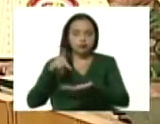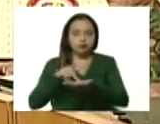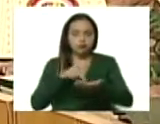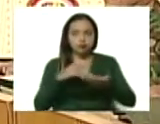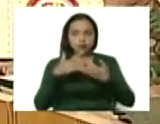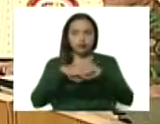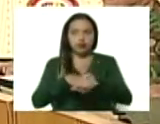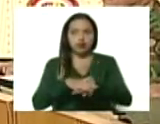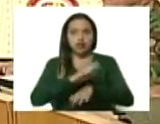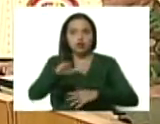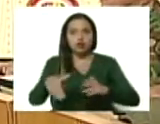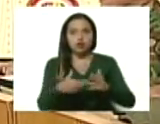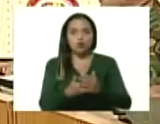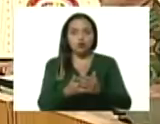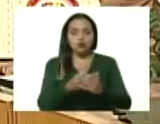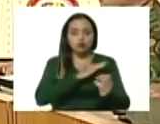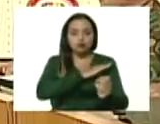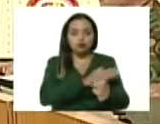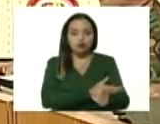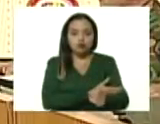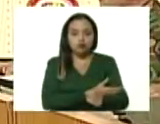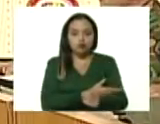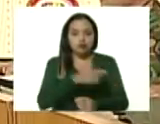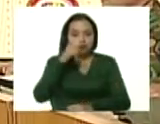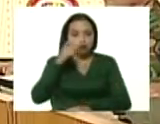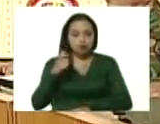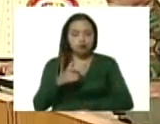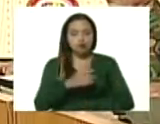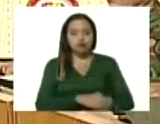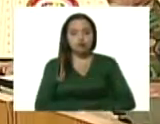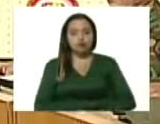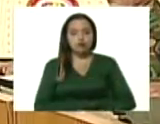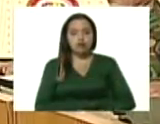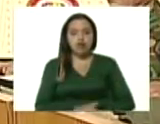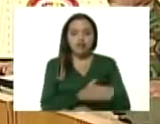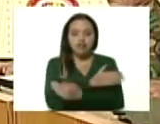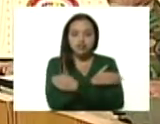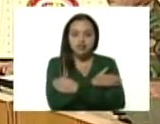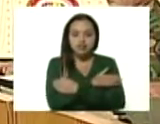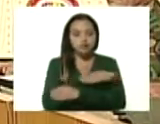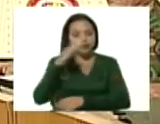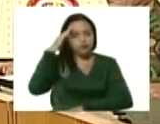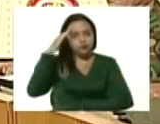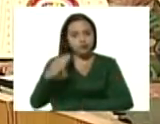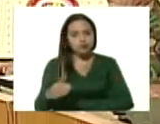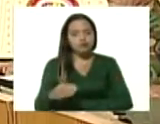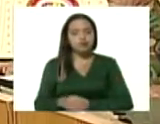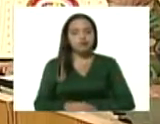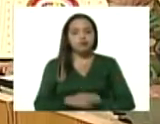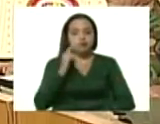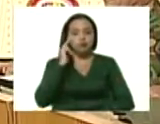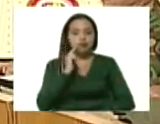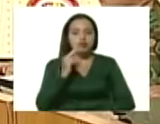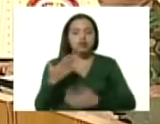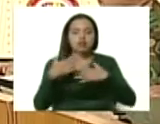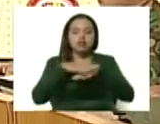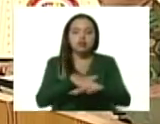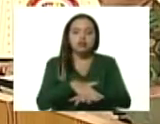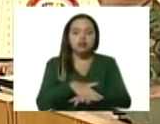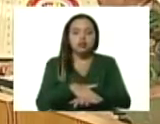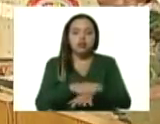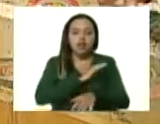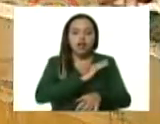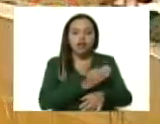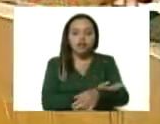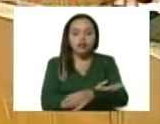Integrado todo ese poder popular abrazando a la Fuerza Armada Nacional Bolivariana. Integrado a la Fuerza Armada